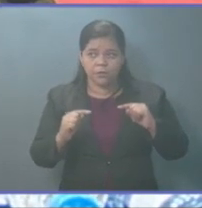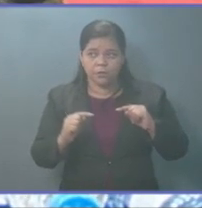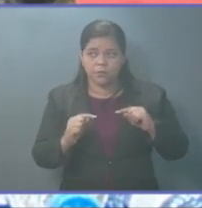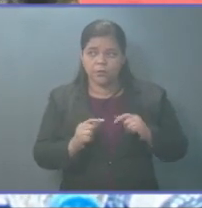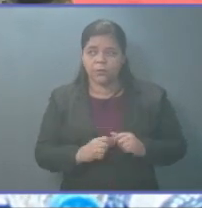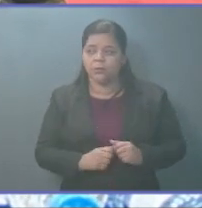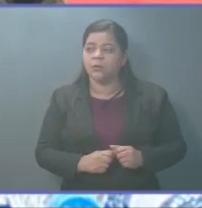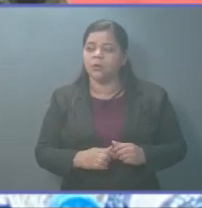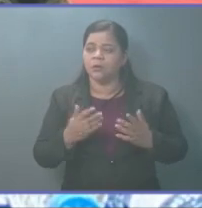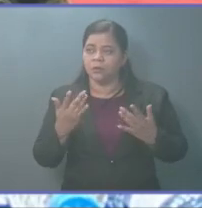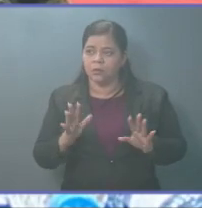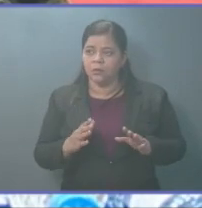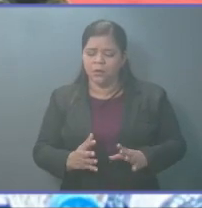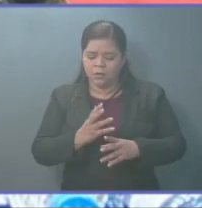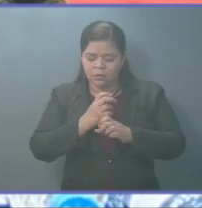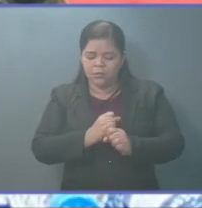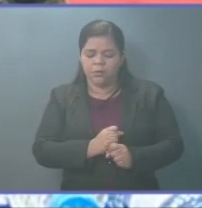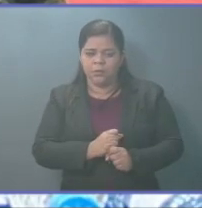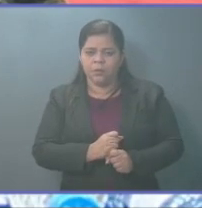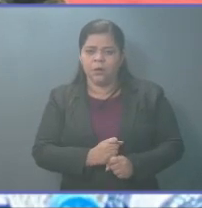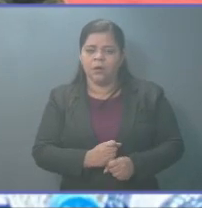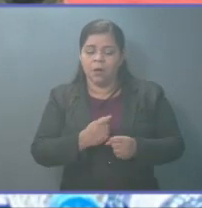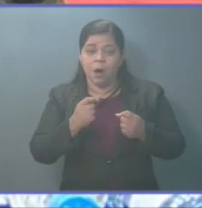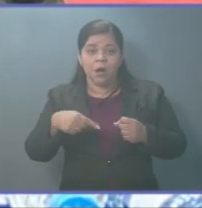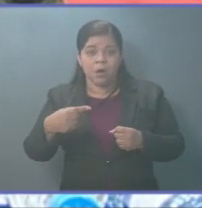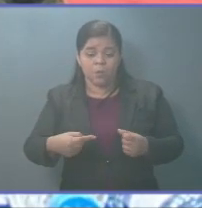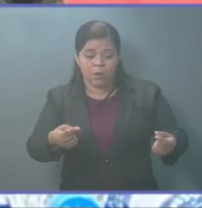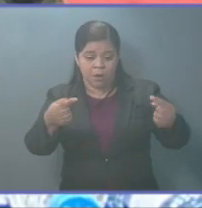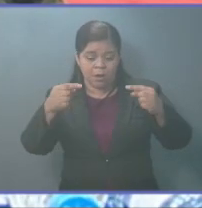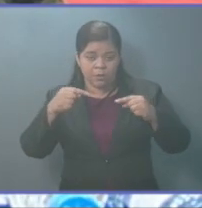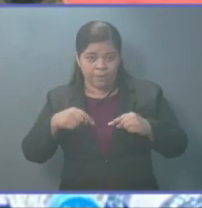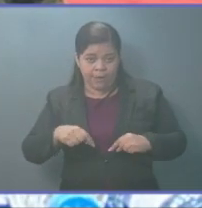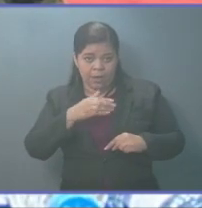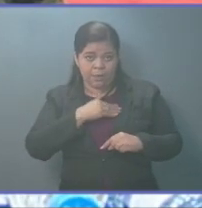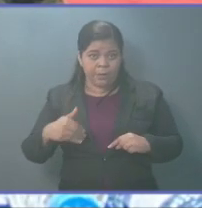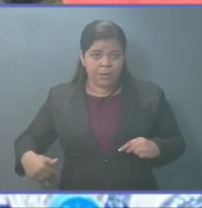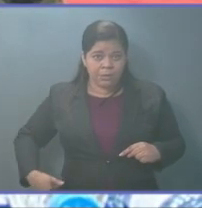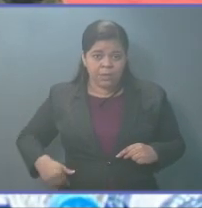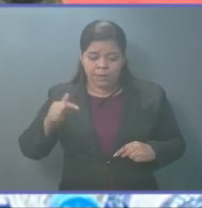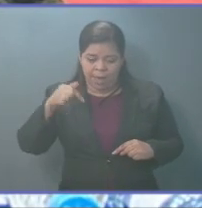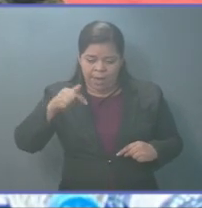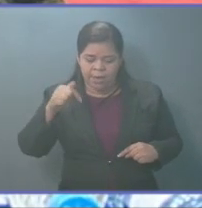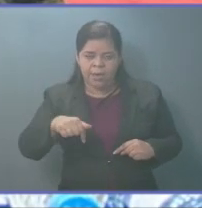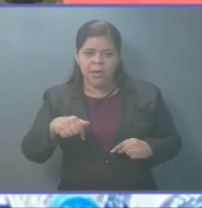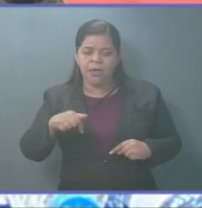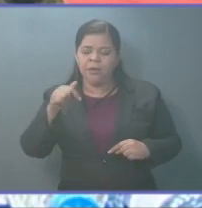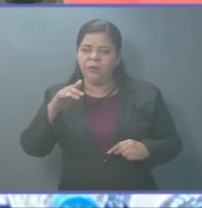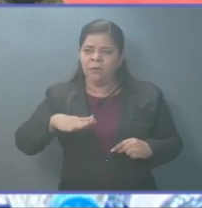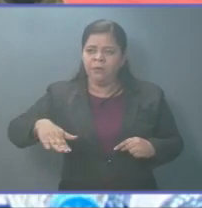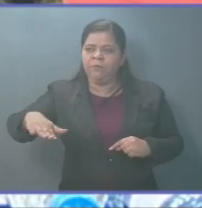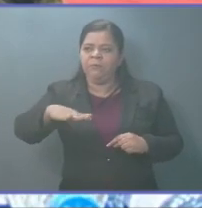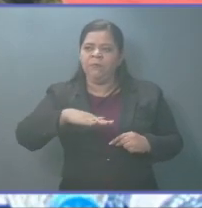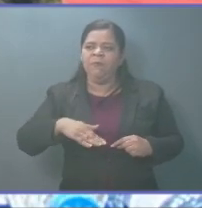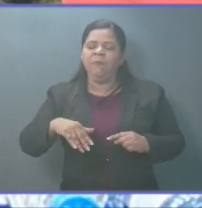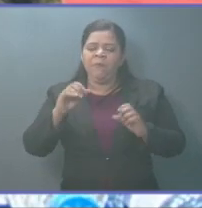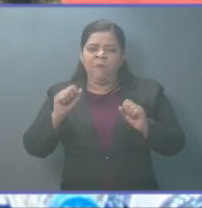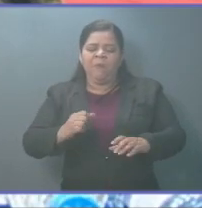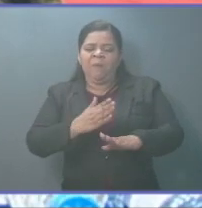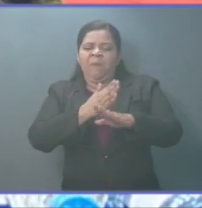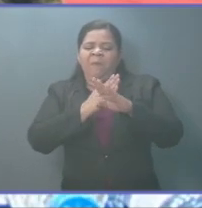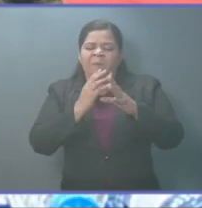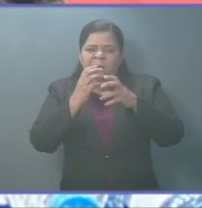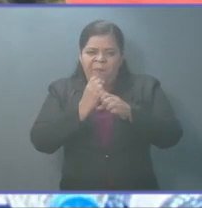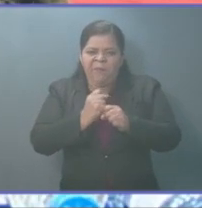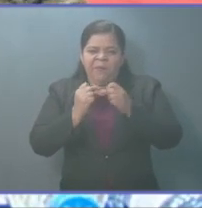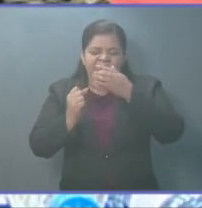se asegura de que a la llegada del señor presidente de la República a un lugar, la seguridad esté